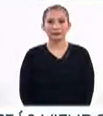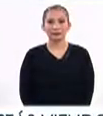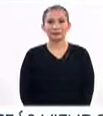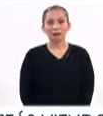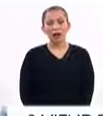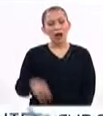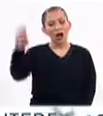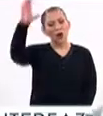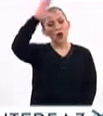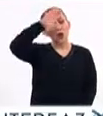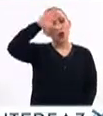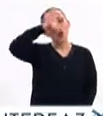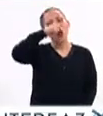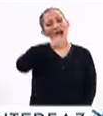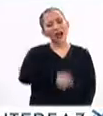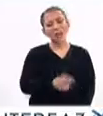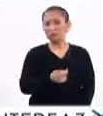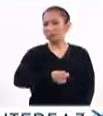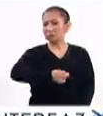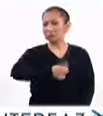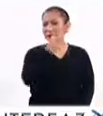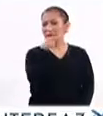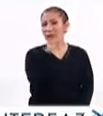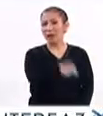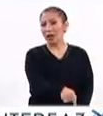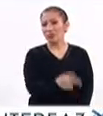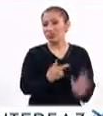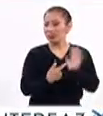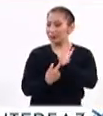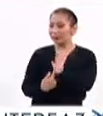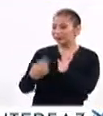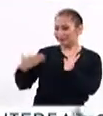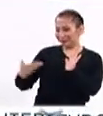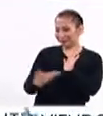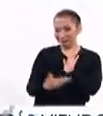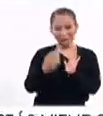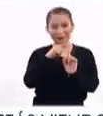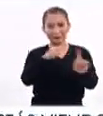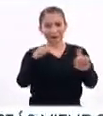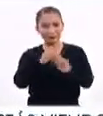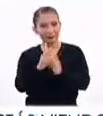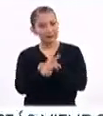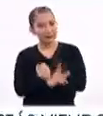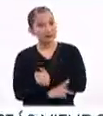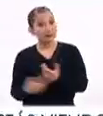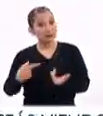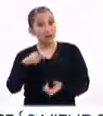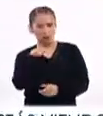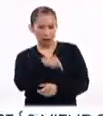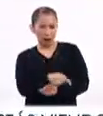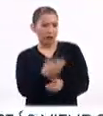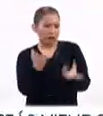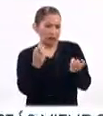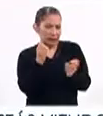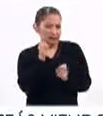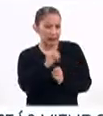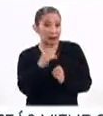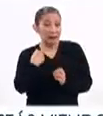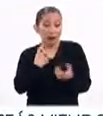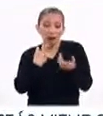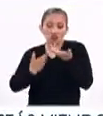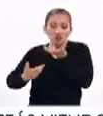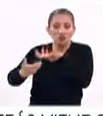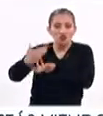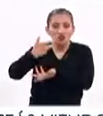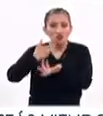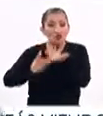La cultura se sitúa como una de las principales tarjetas de presentación de muchos países, pero más allá de este aspecto, la diplomacia